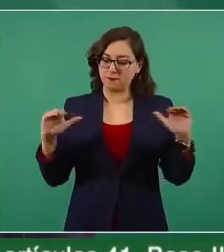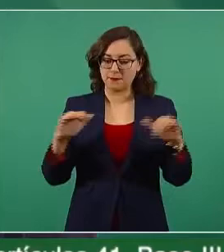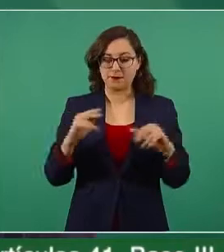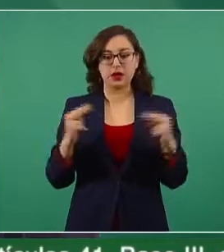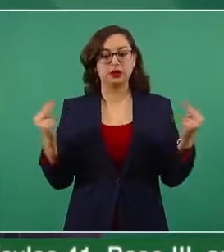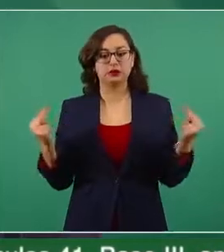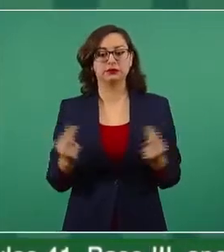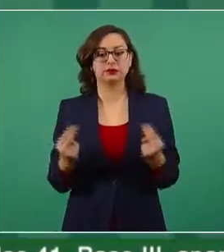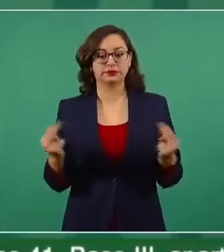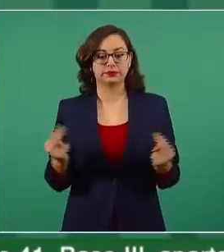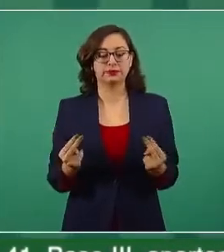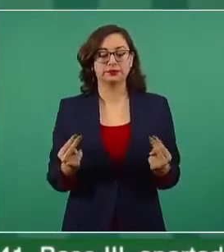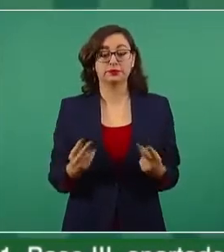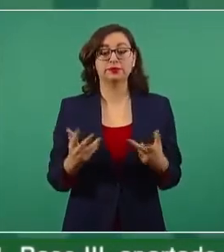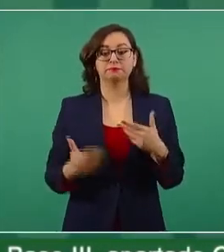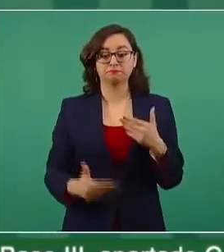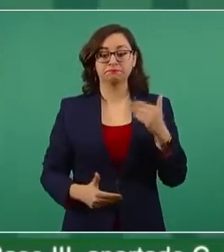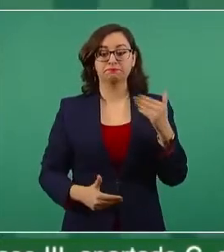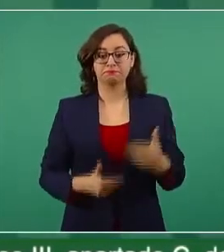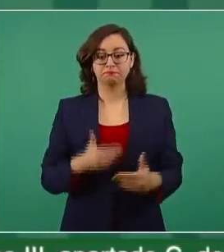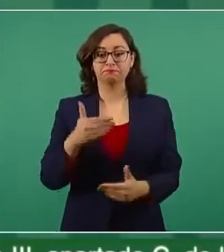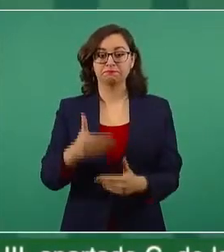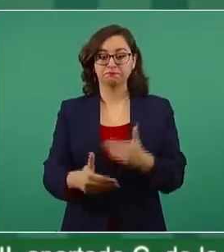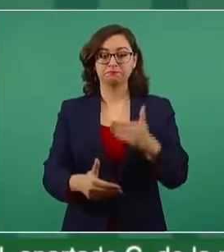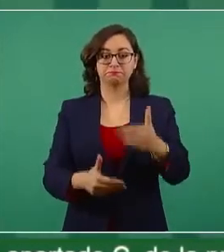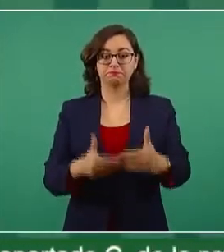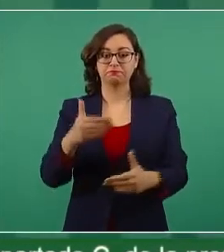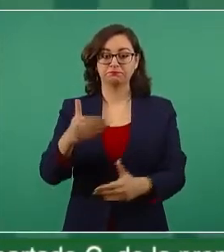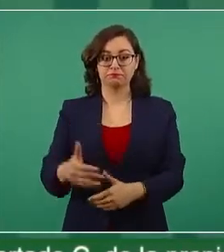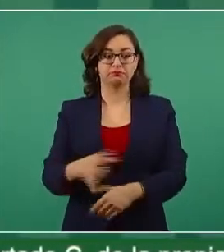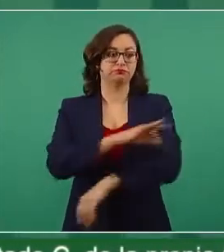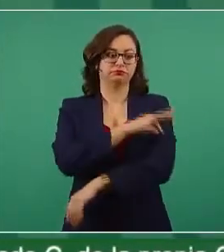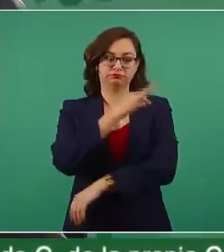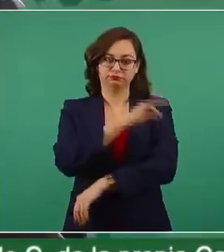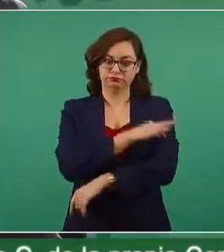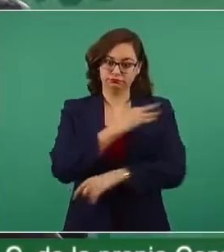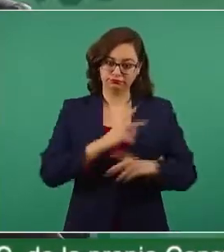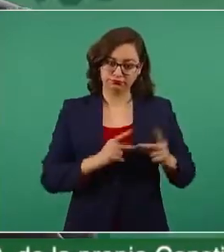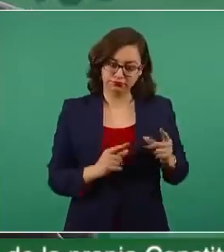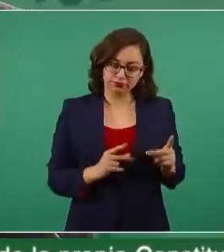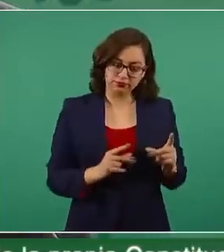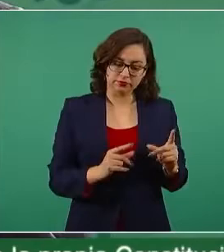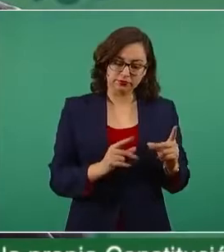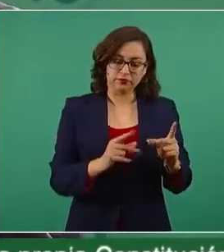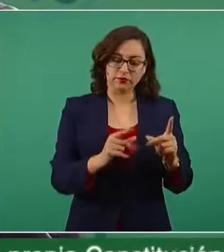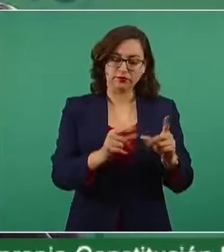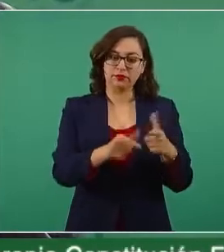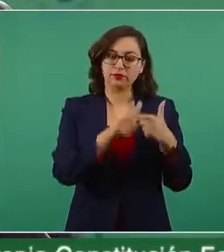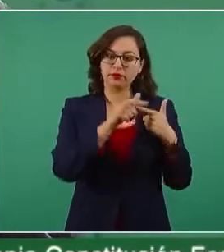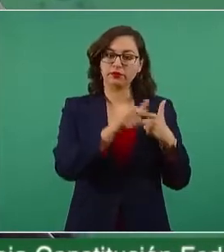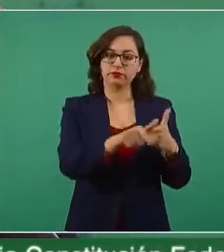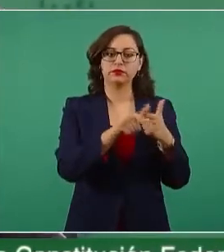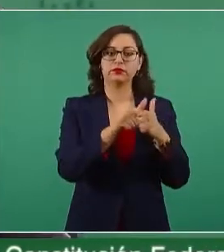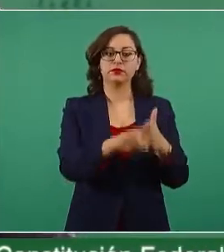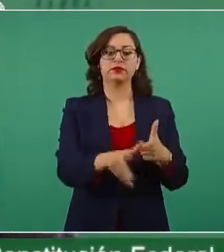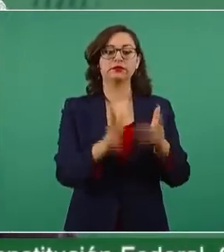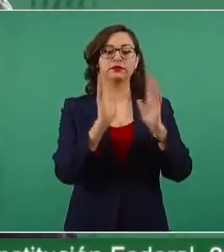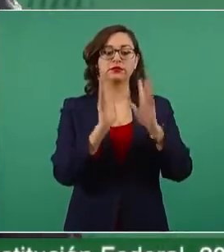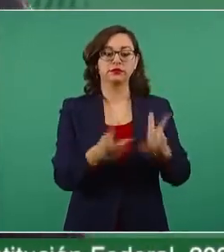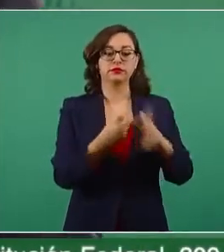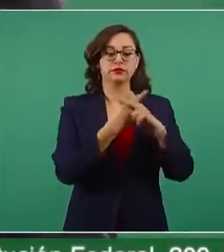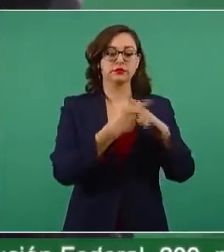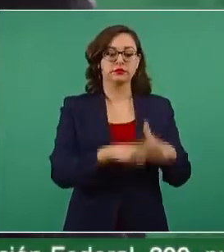Por eso vamos a seguir avanzando en la vacunación. Ya se comenzó